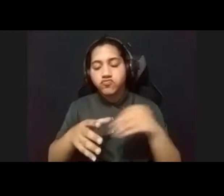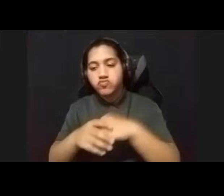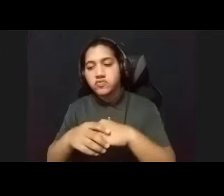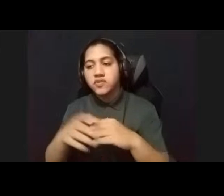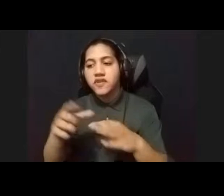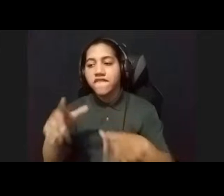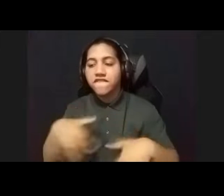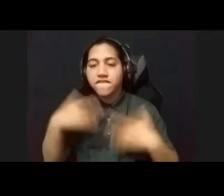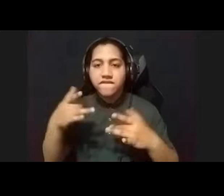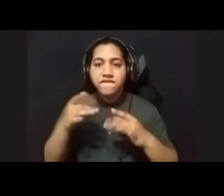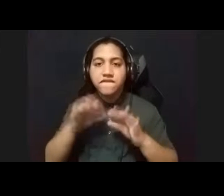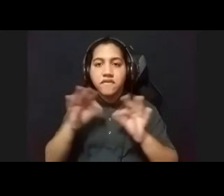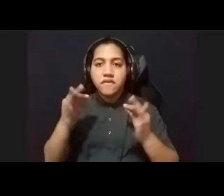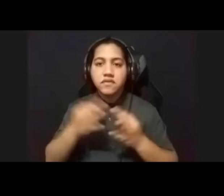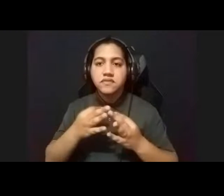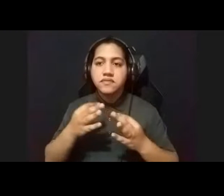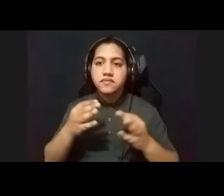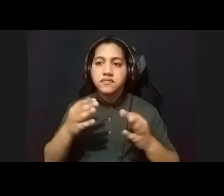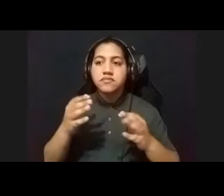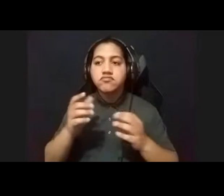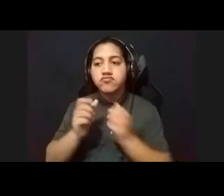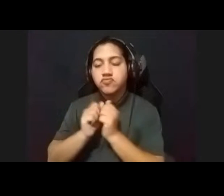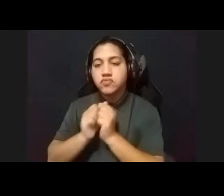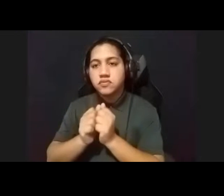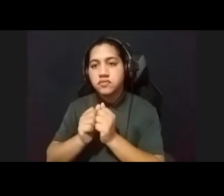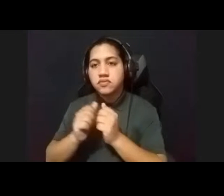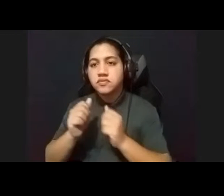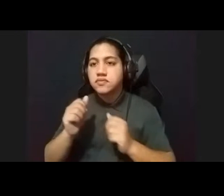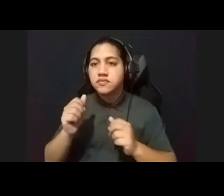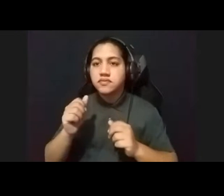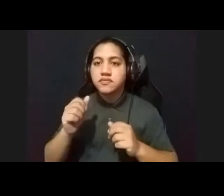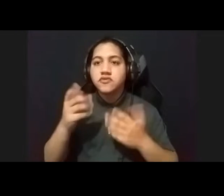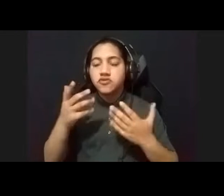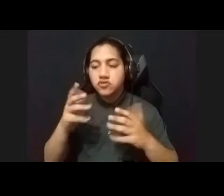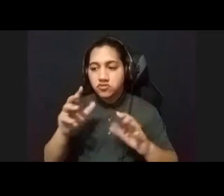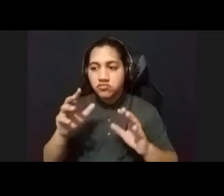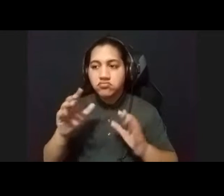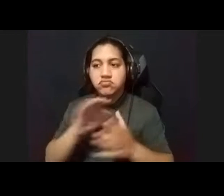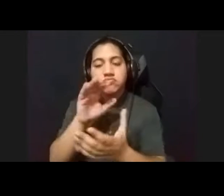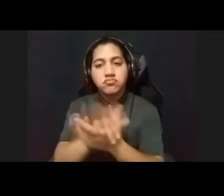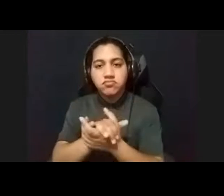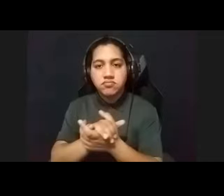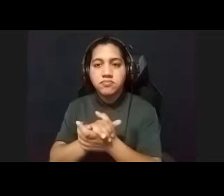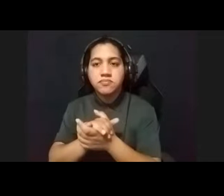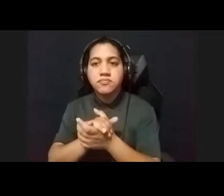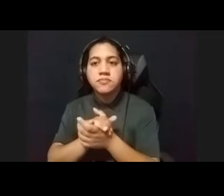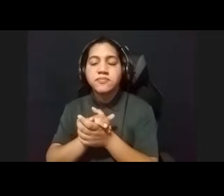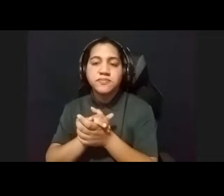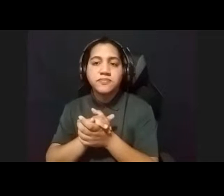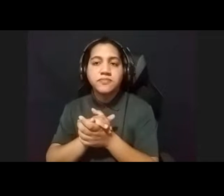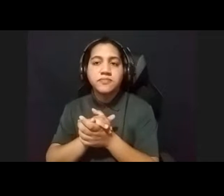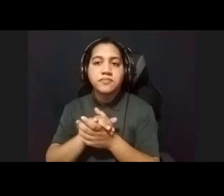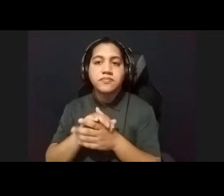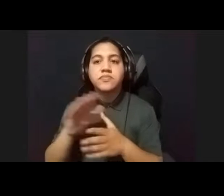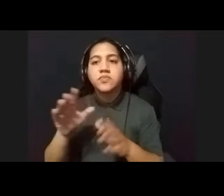familiar, donde hacen las cosas juntos cuando ya están casados. Y en esas versiones, luego de la